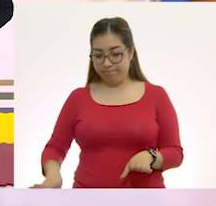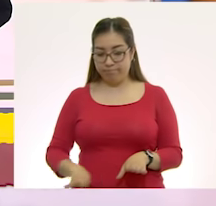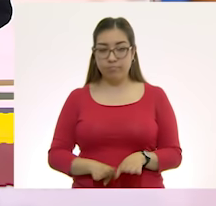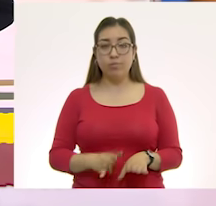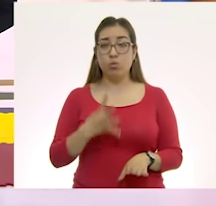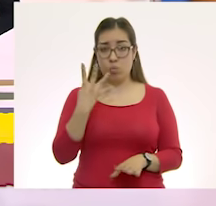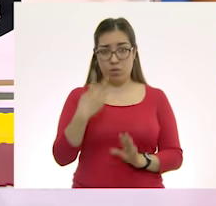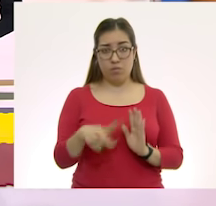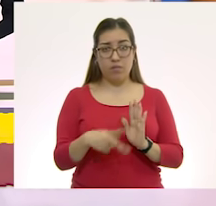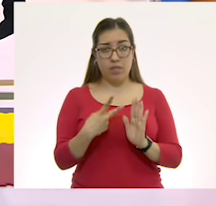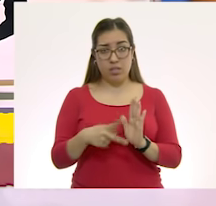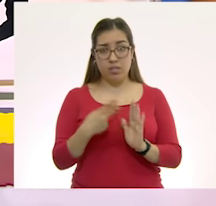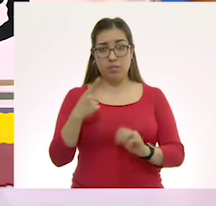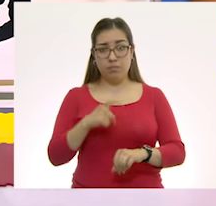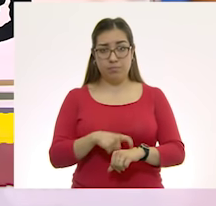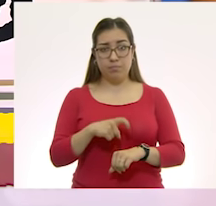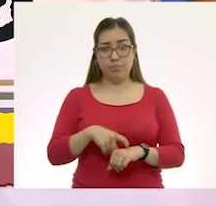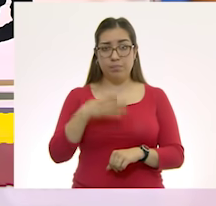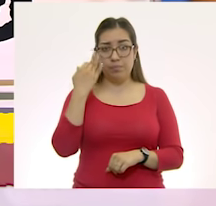cuatro tiempos.